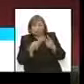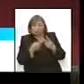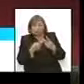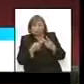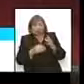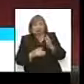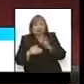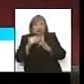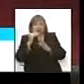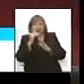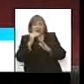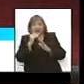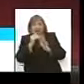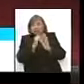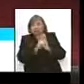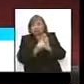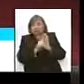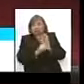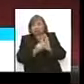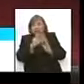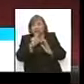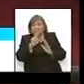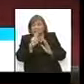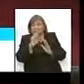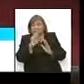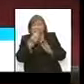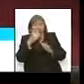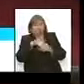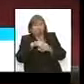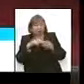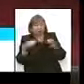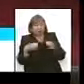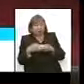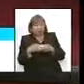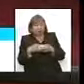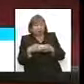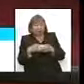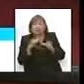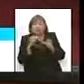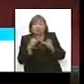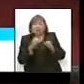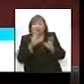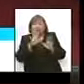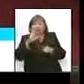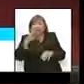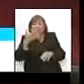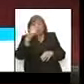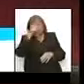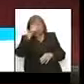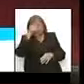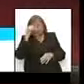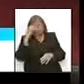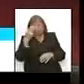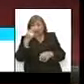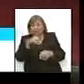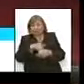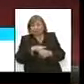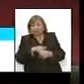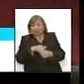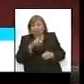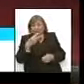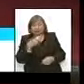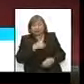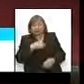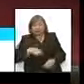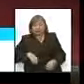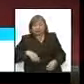más alta. Artículo 20. Las elecciones para congresistas se realizan el quinto domingo después de la primera elección para presidente y vicepresidente de